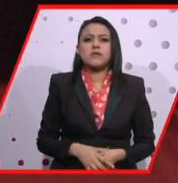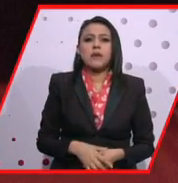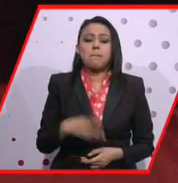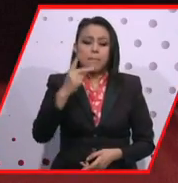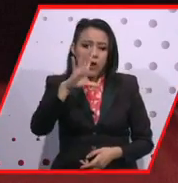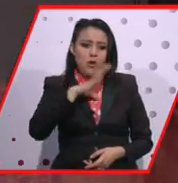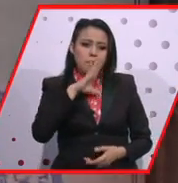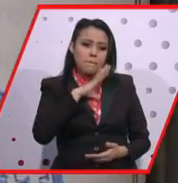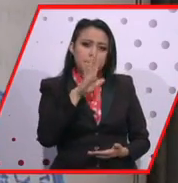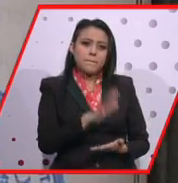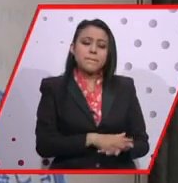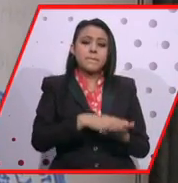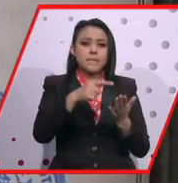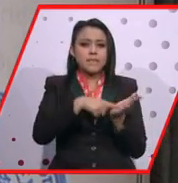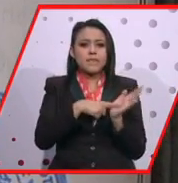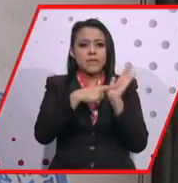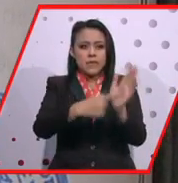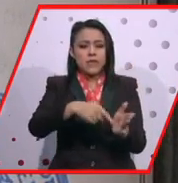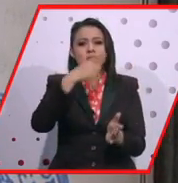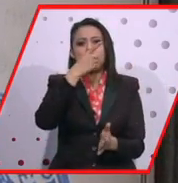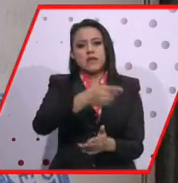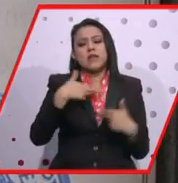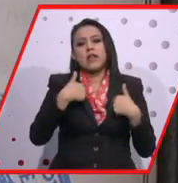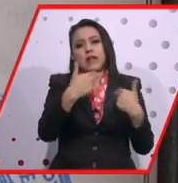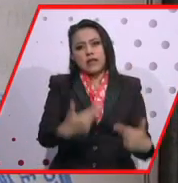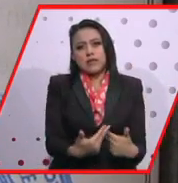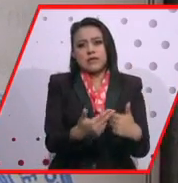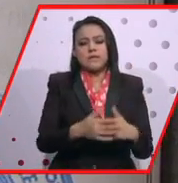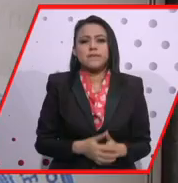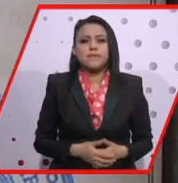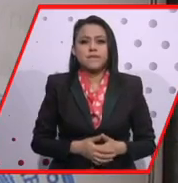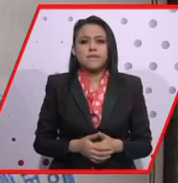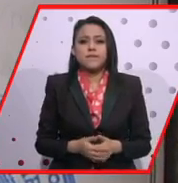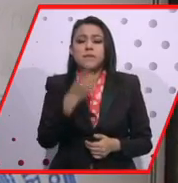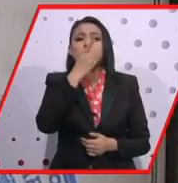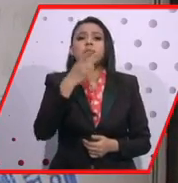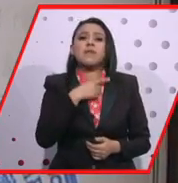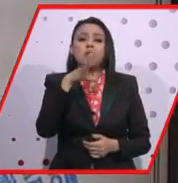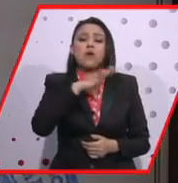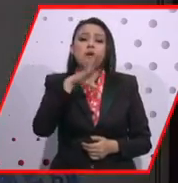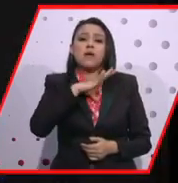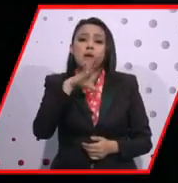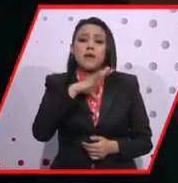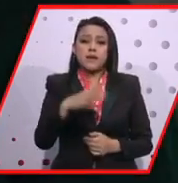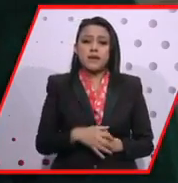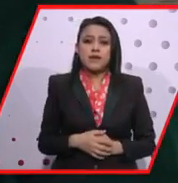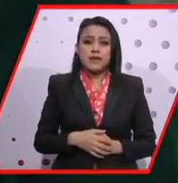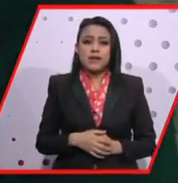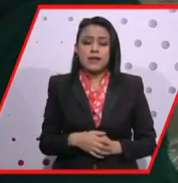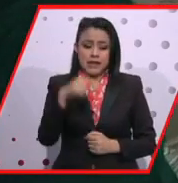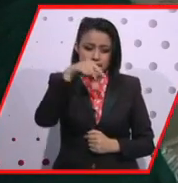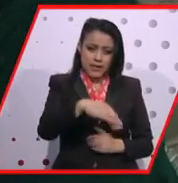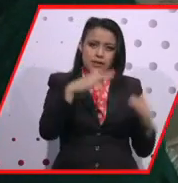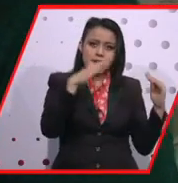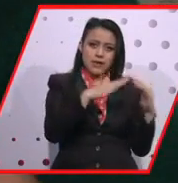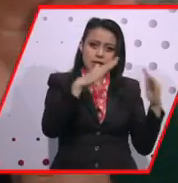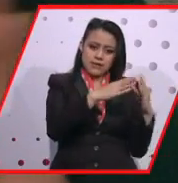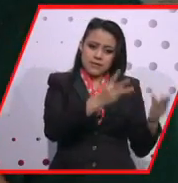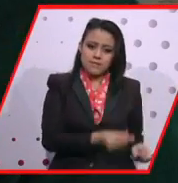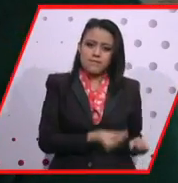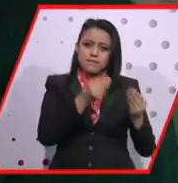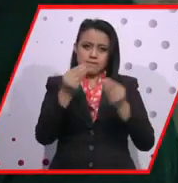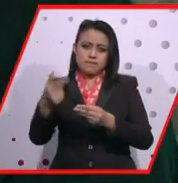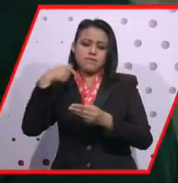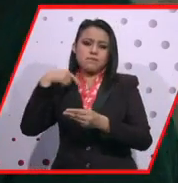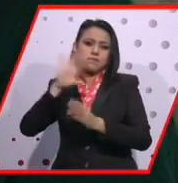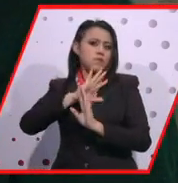su testamento. Poco les entiendo, pero ella me dijo que en el testamento estaba que la casa era de lo que todo lo